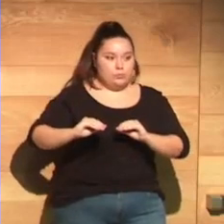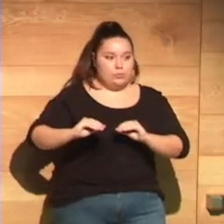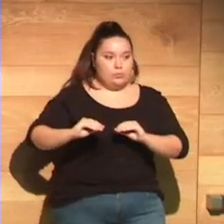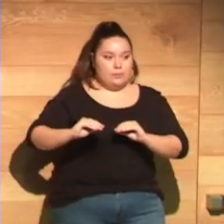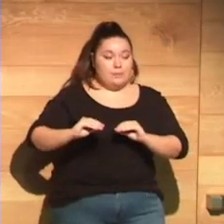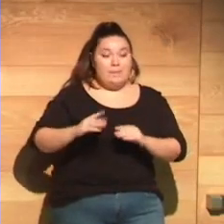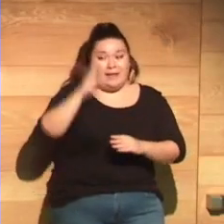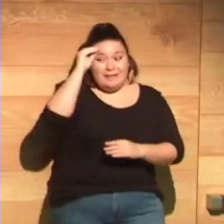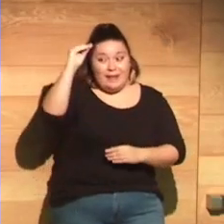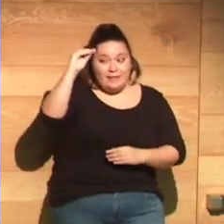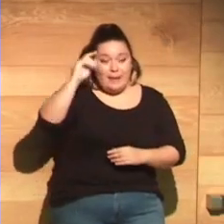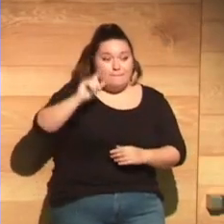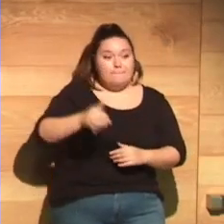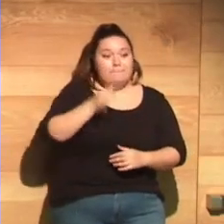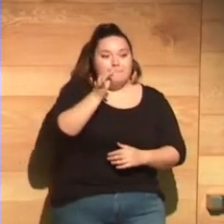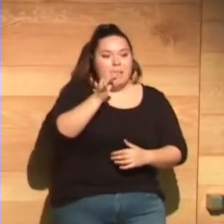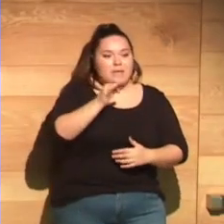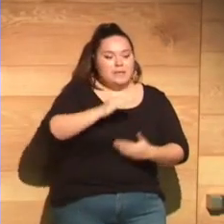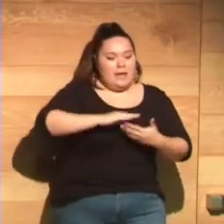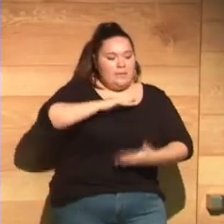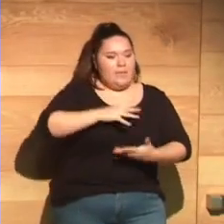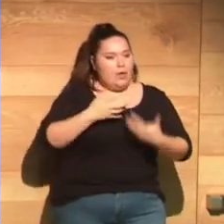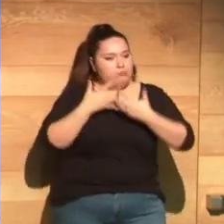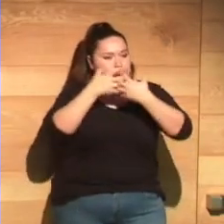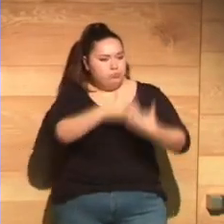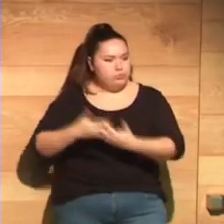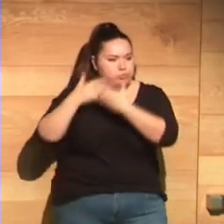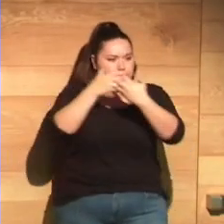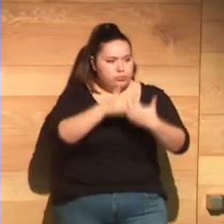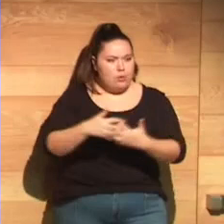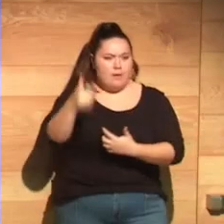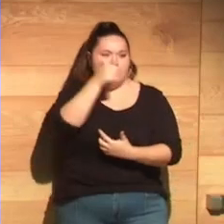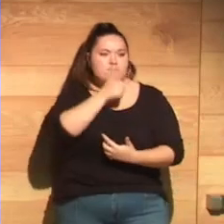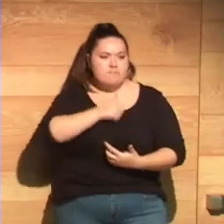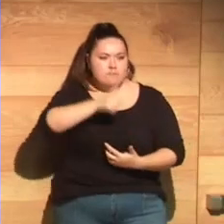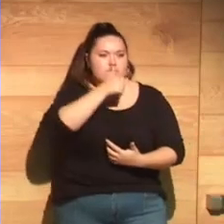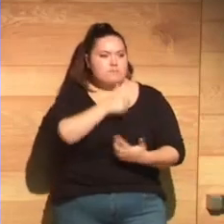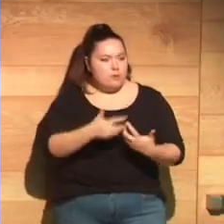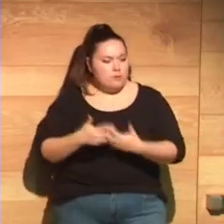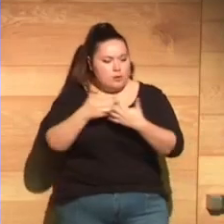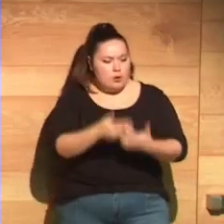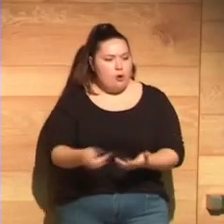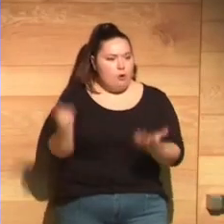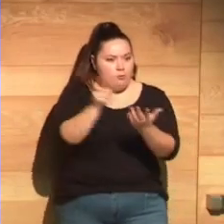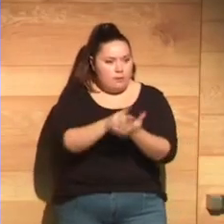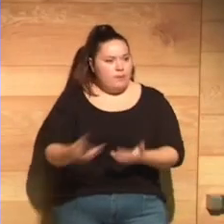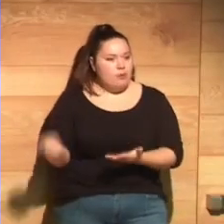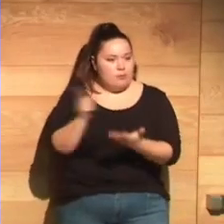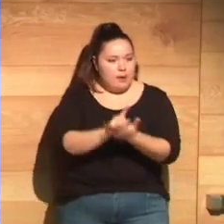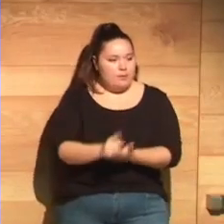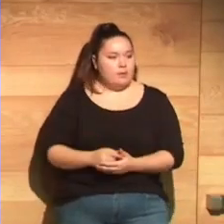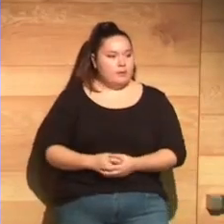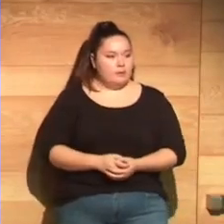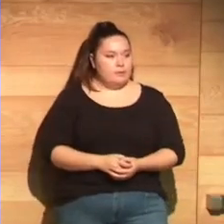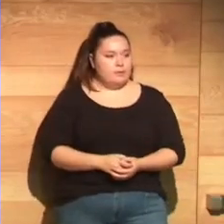Porque cuando empiezas a hablar y dices, ostras, claro, siempre he dicho su inteligencia, pues creo que más que su inteligencia era su capacidad de luchar,